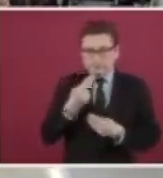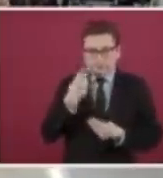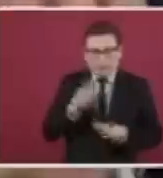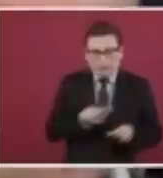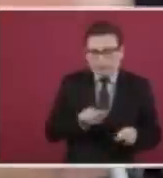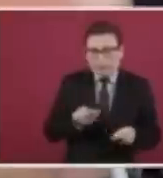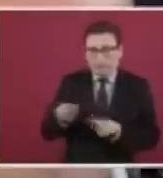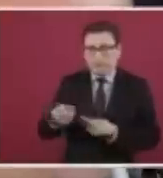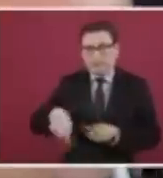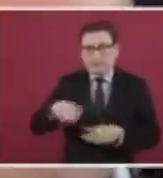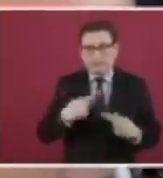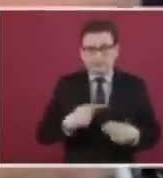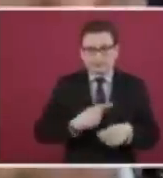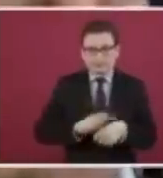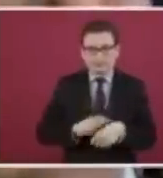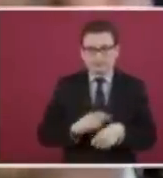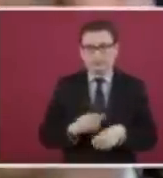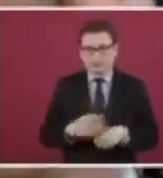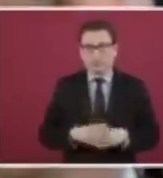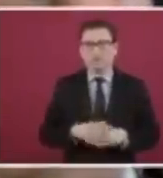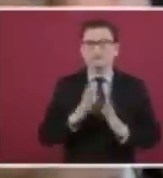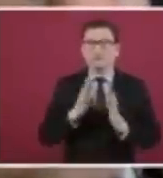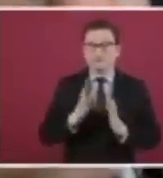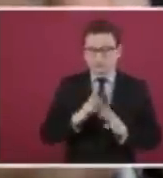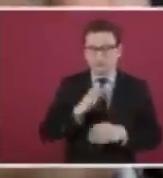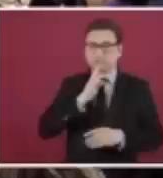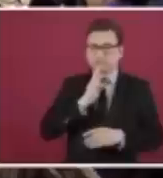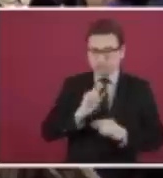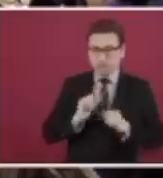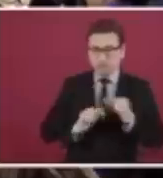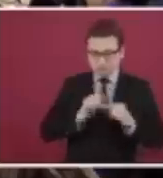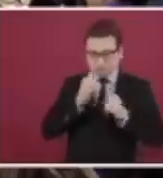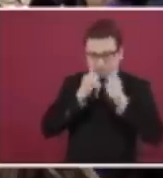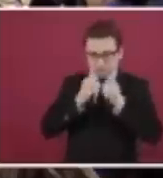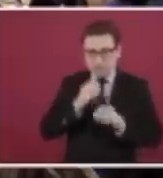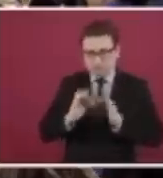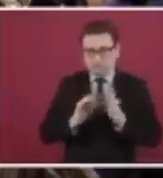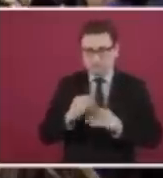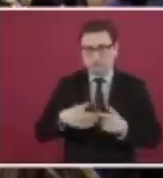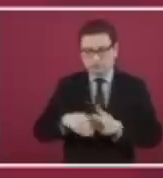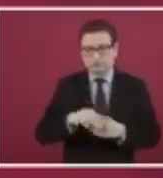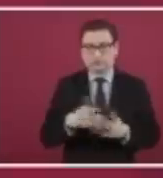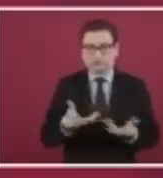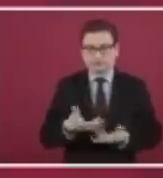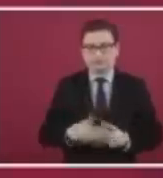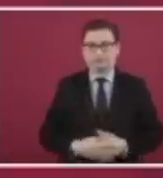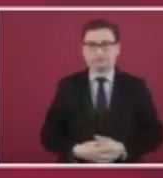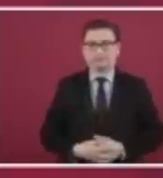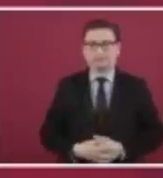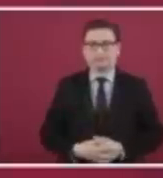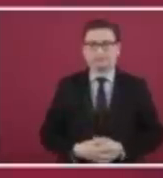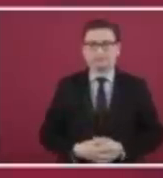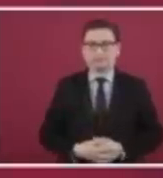a los enfermos. Ya se está resolviendo. Se va a resolver.